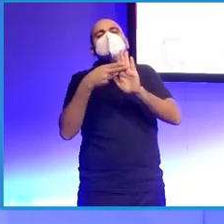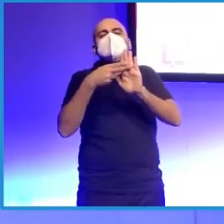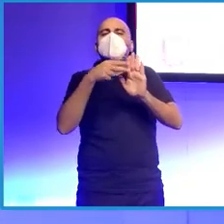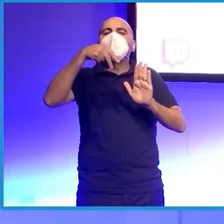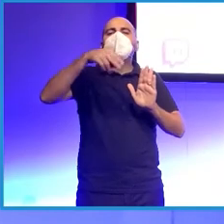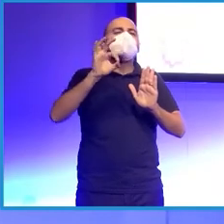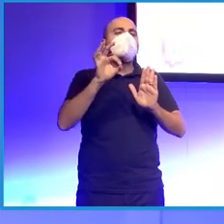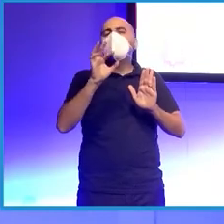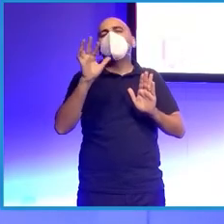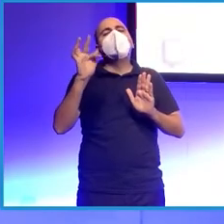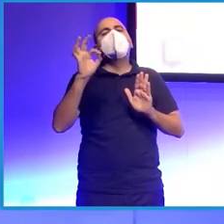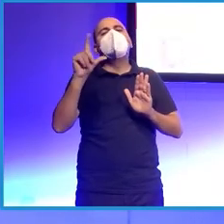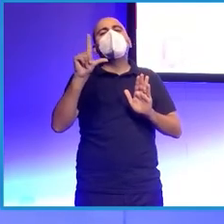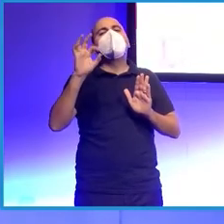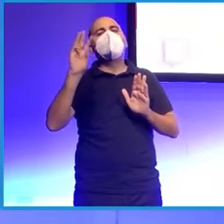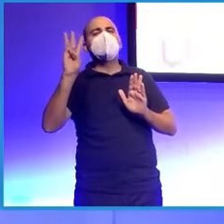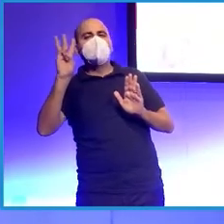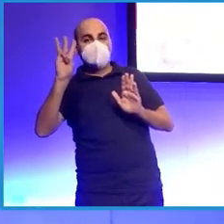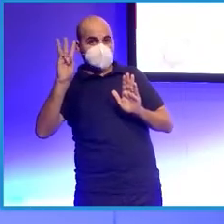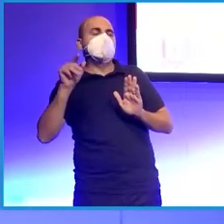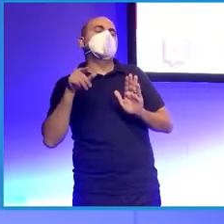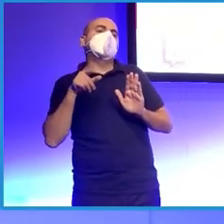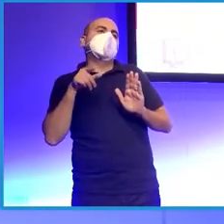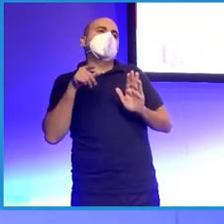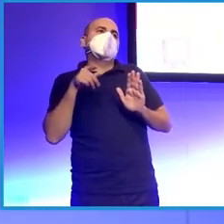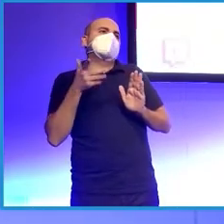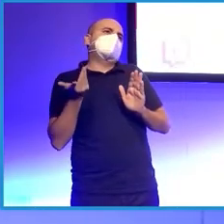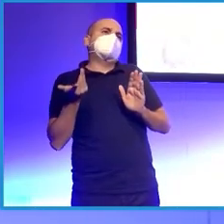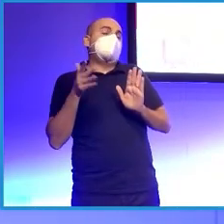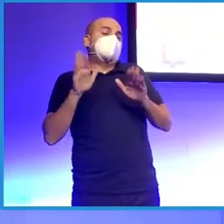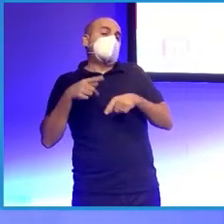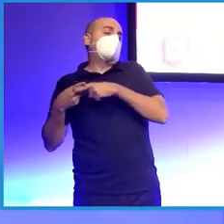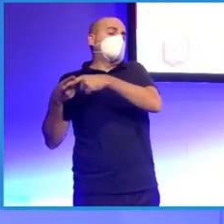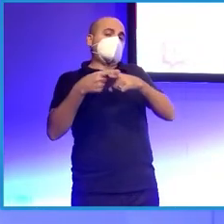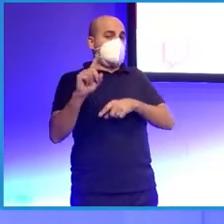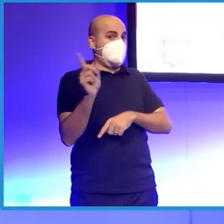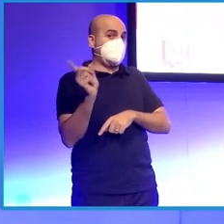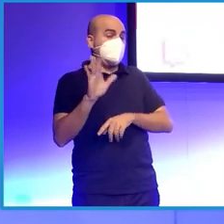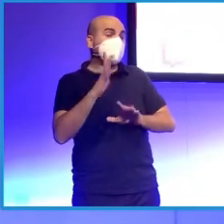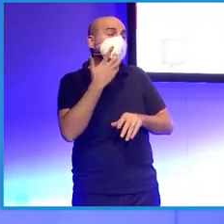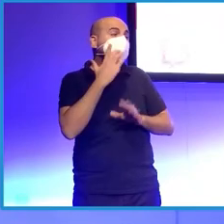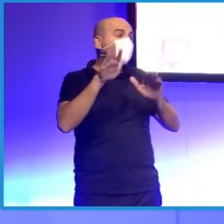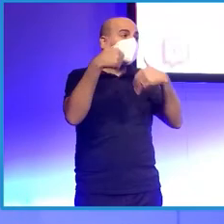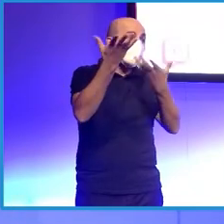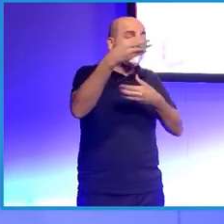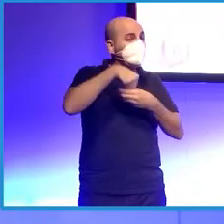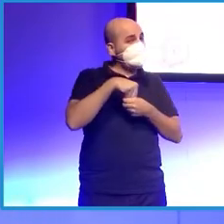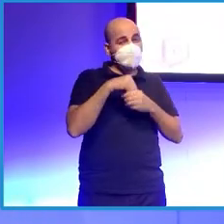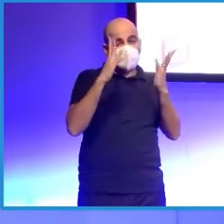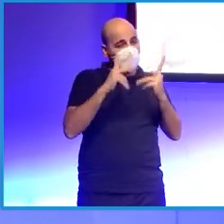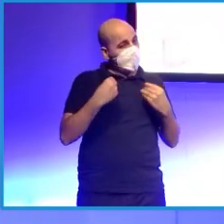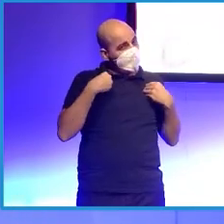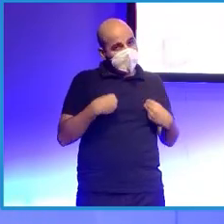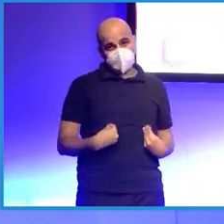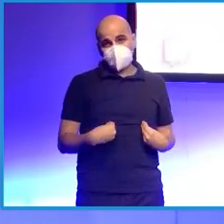pero tampoco se reparte entre el resto pero en cuanto internos y externos realmente te cuenta lo mismo con lo cual también cuidado cuando haces un link a otra web